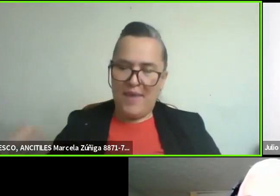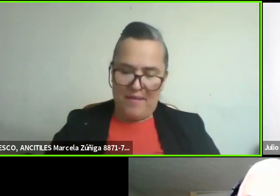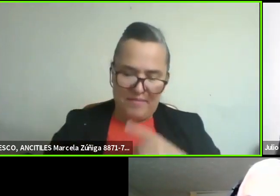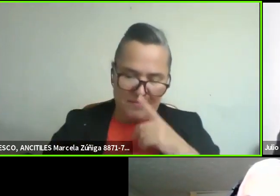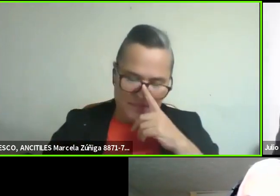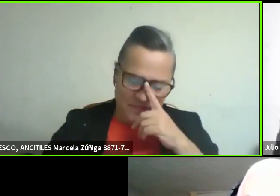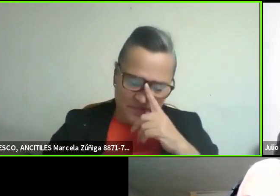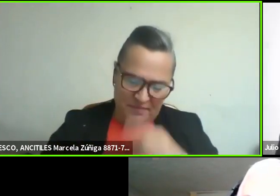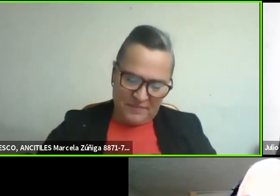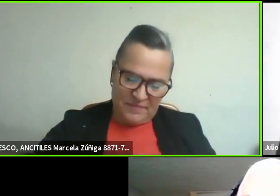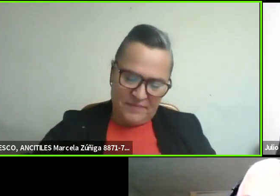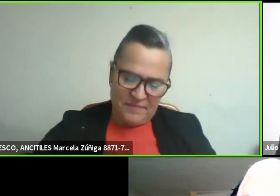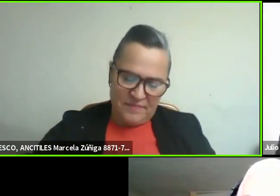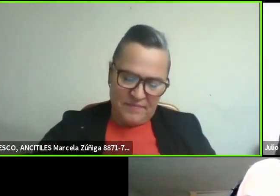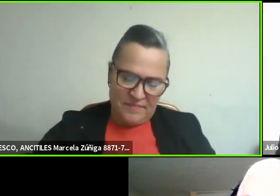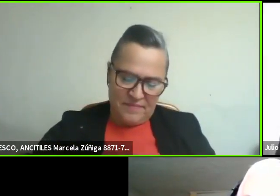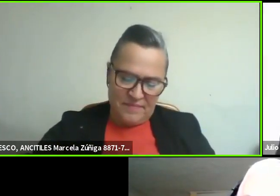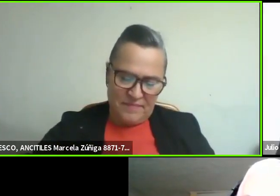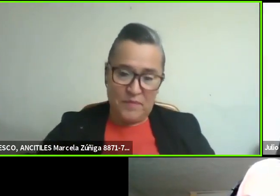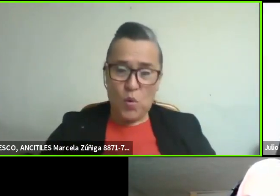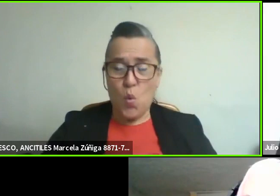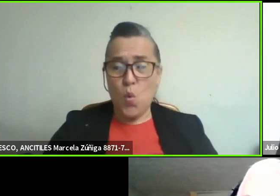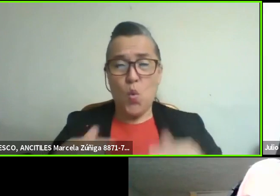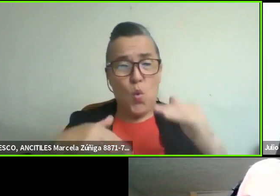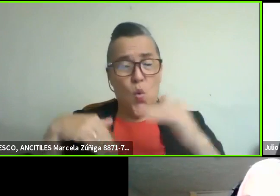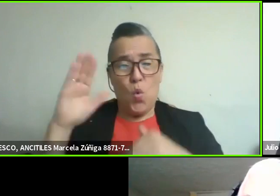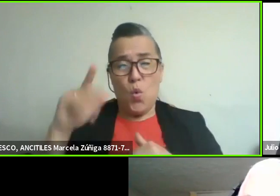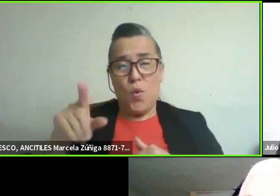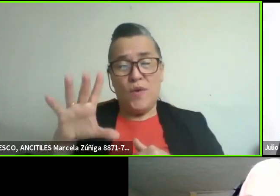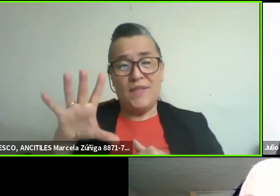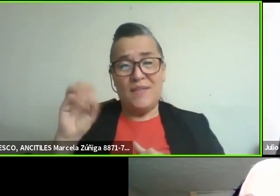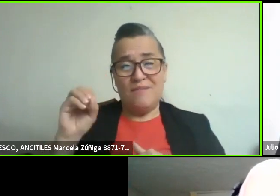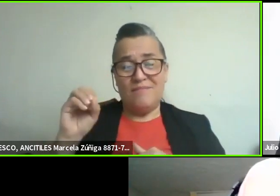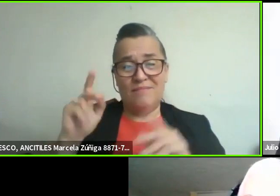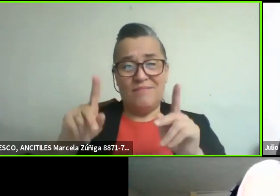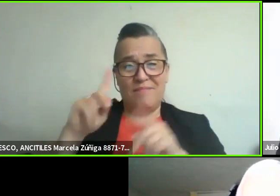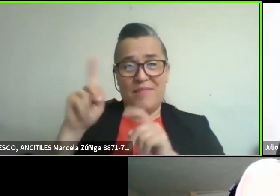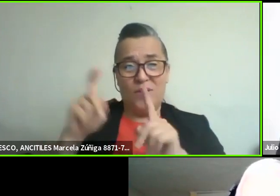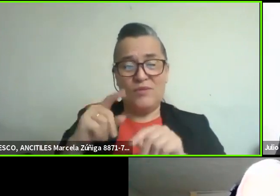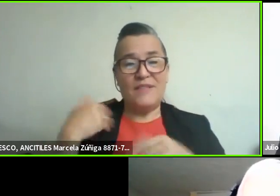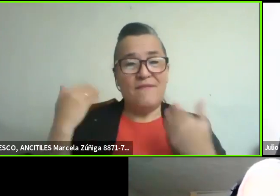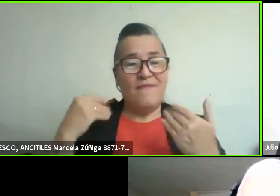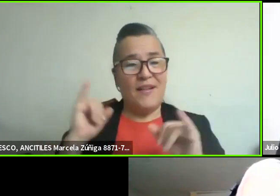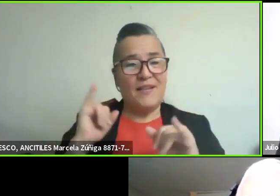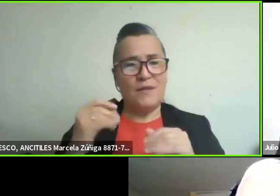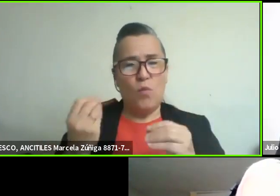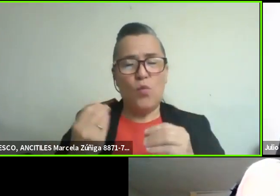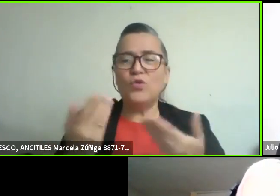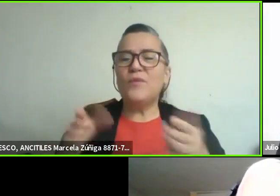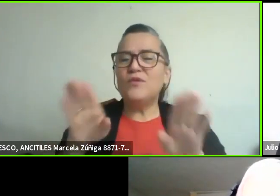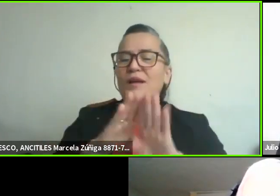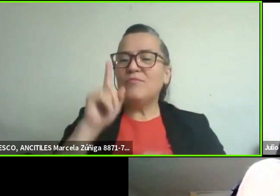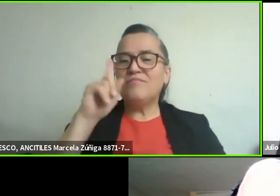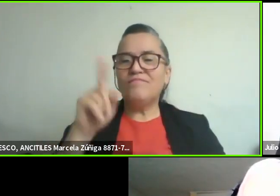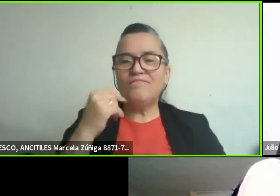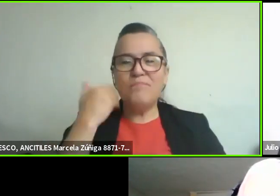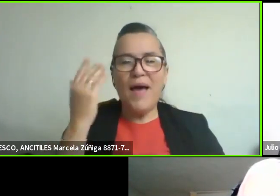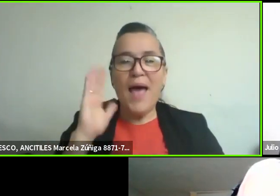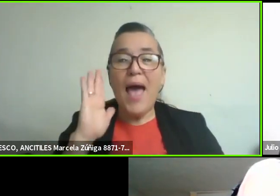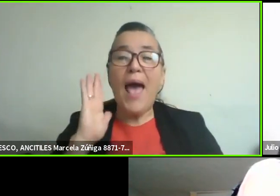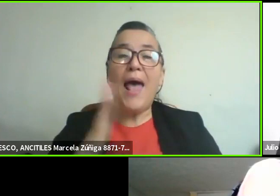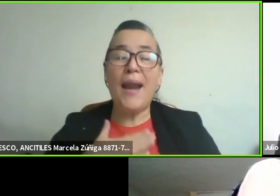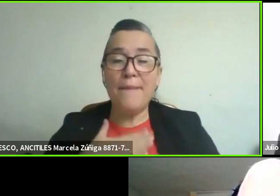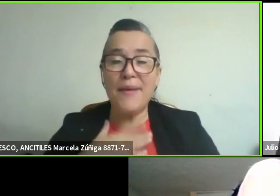otro color ha sido más de 50 preguntas y muchísimos mensajes de felicitación para usted tal vez cerramos con una pregunta que me parece a mí que es muy importante